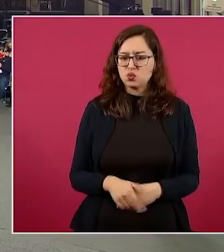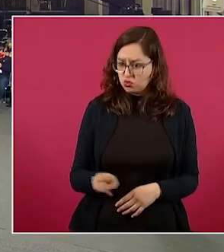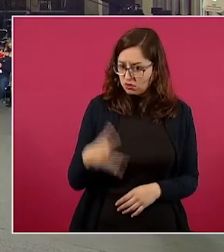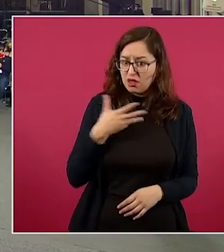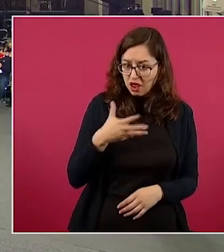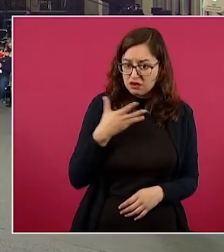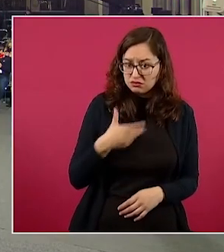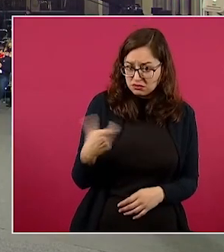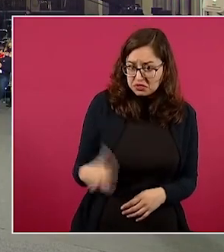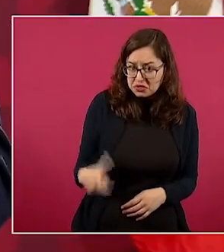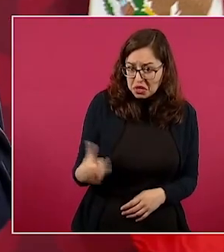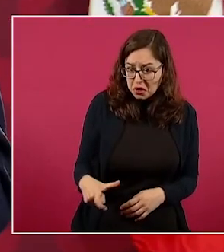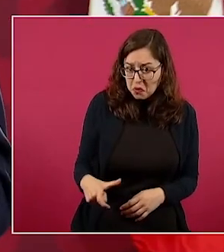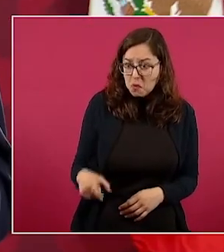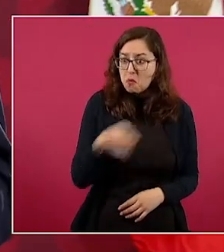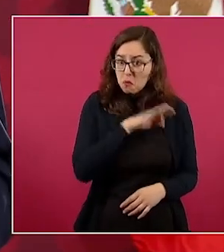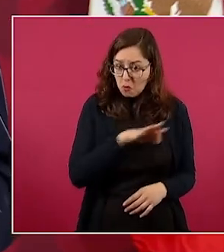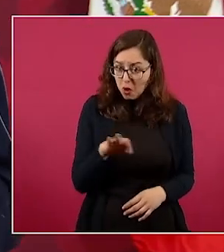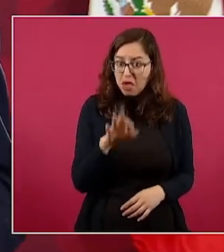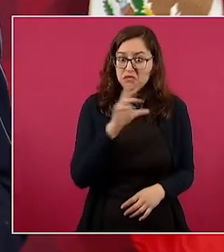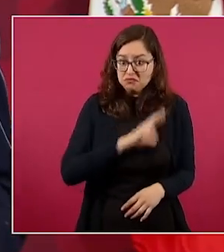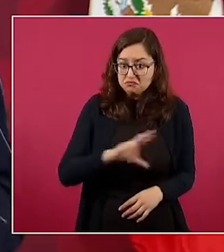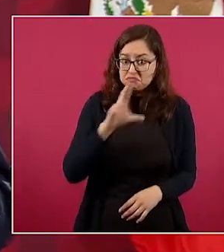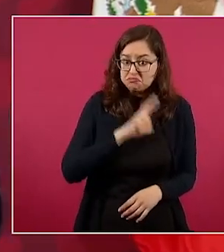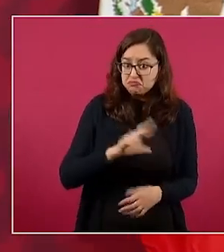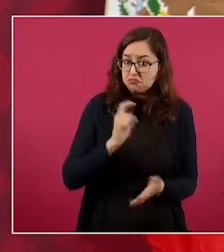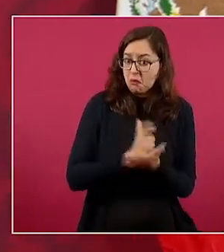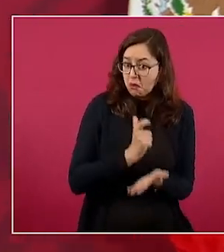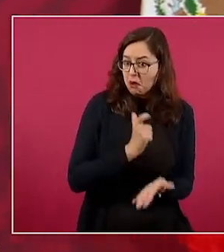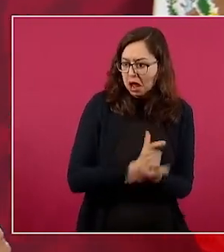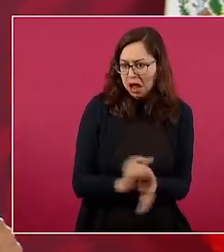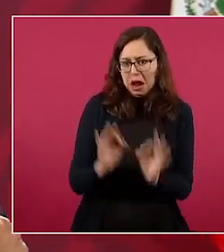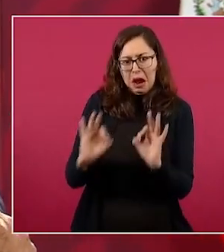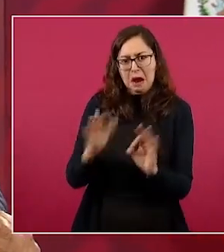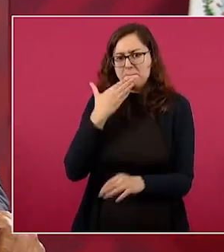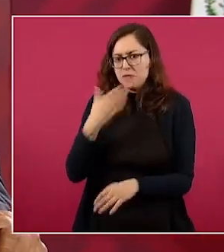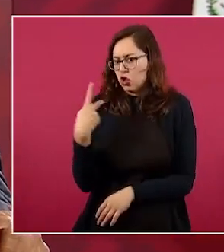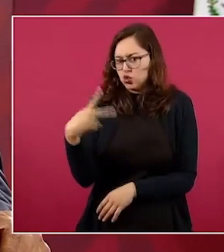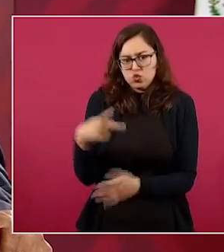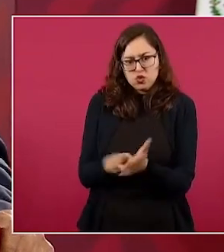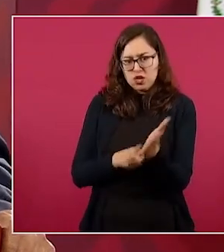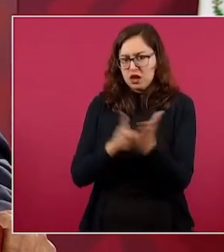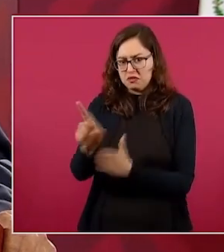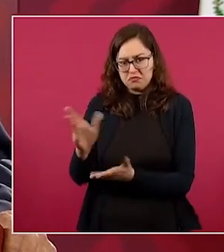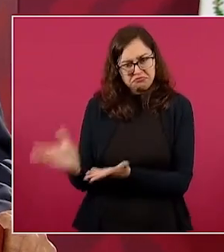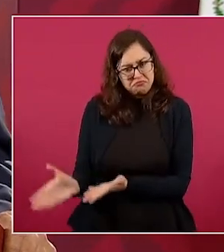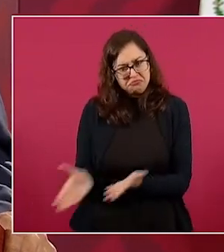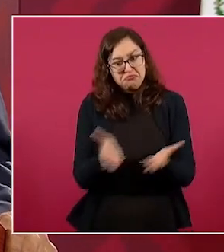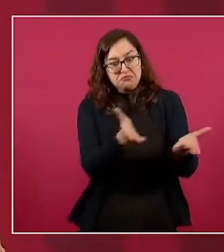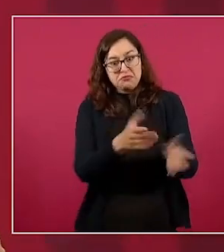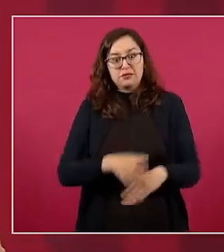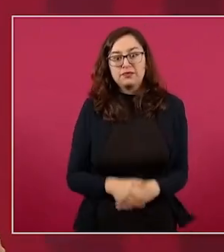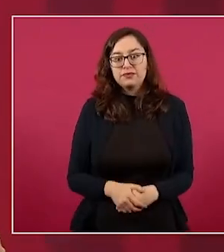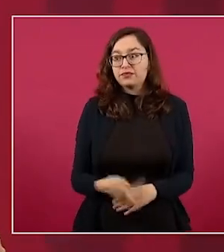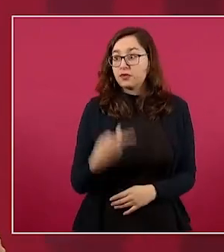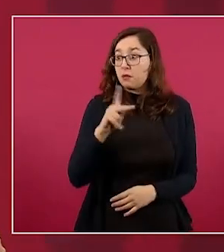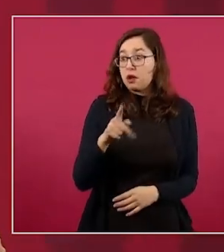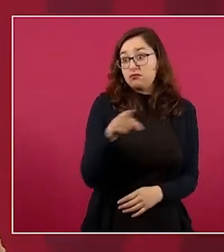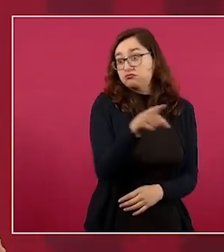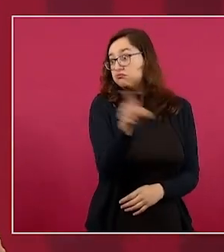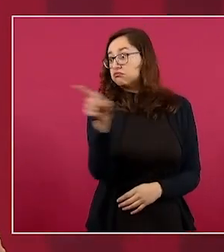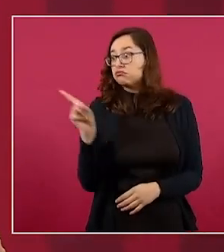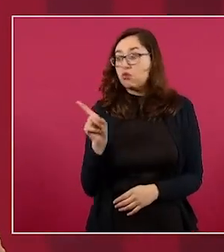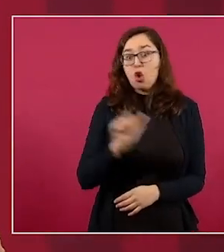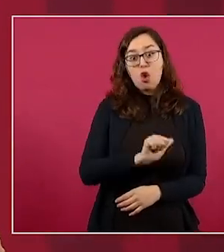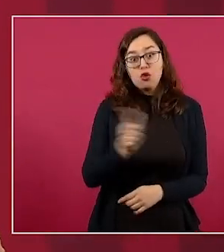el Estado está obligado a garantizar la educación pública gratuita de calidad en todos los